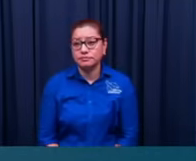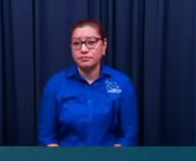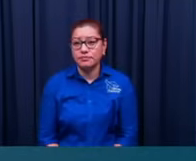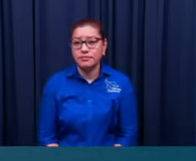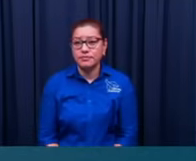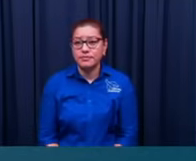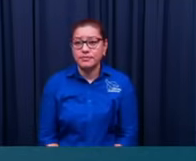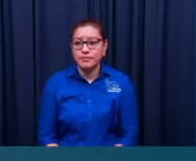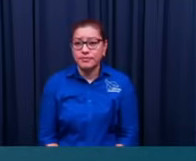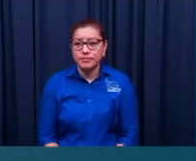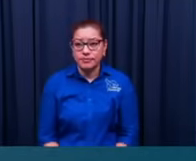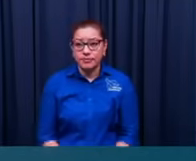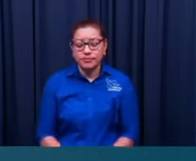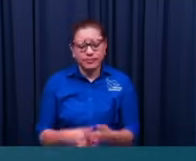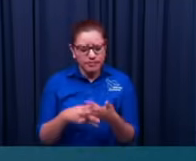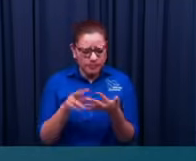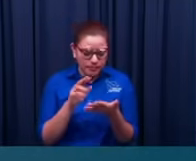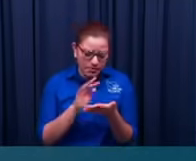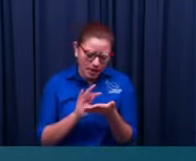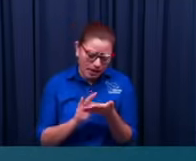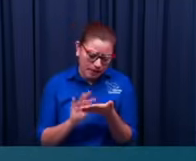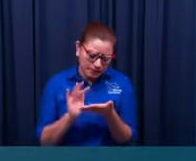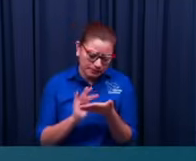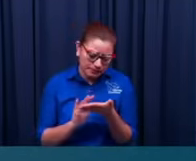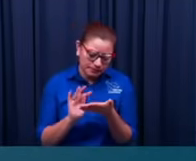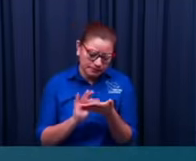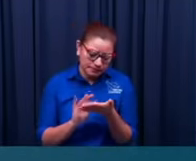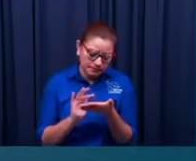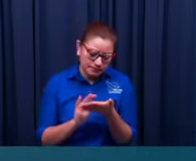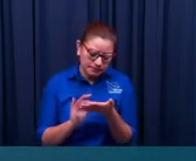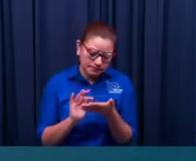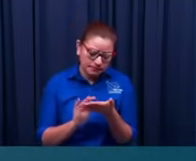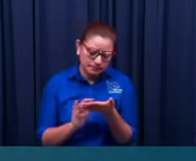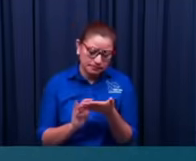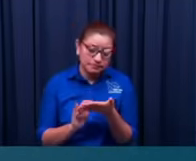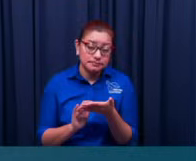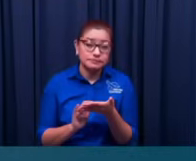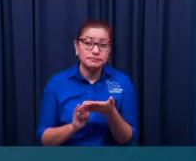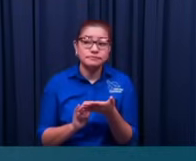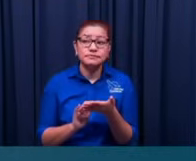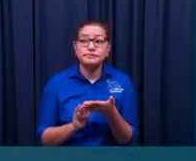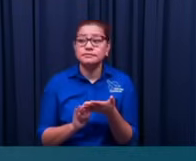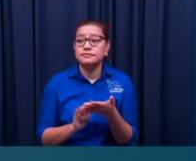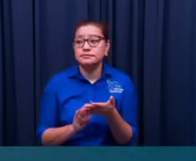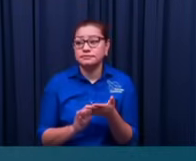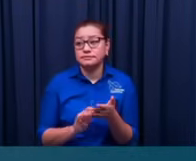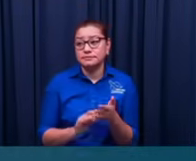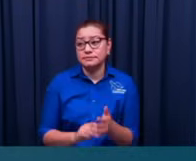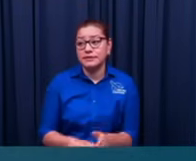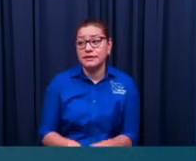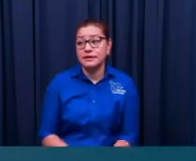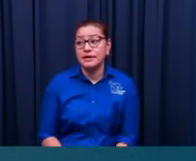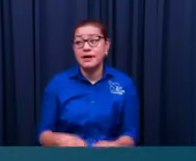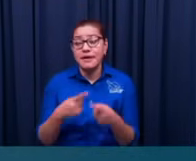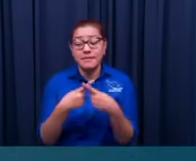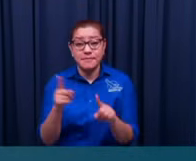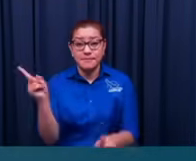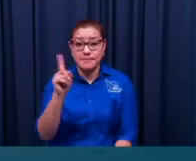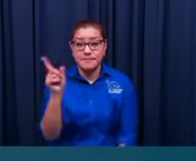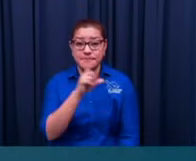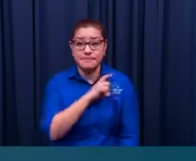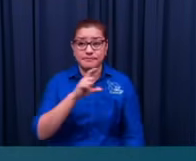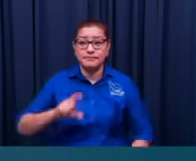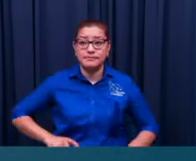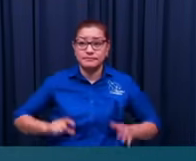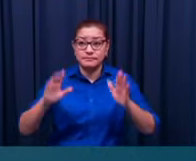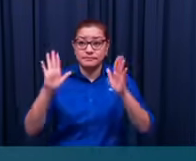Ahora, solo le leo el otro versículo, porque le dije: aquí está en la Biblia, no me mire así. No es, no. Sin embargo, el que no es creyente se